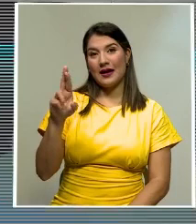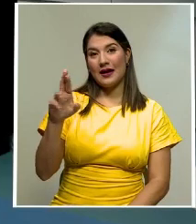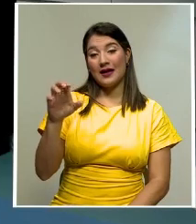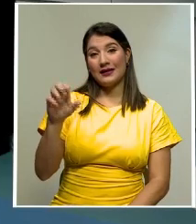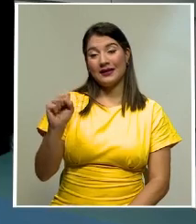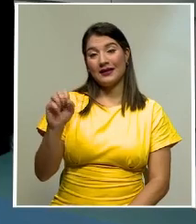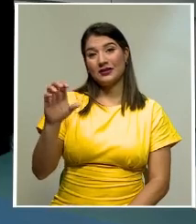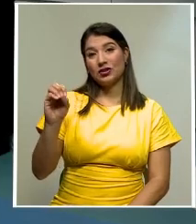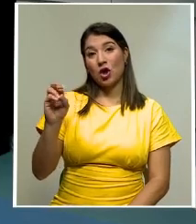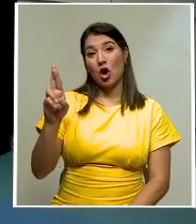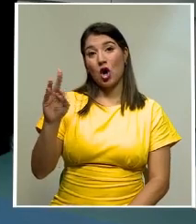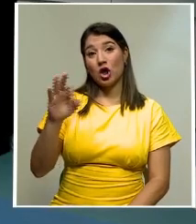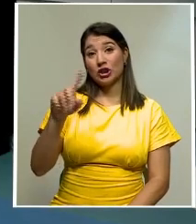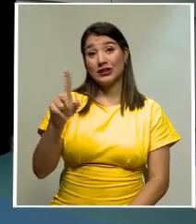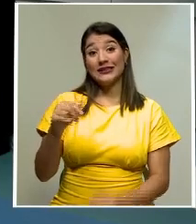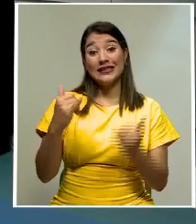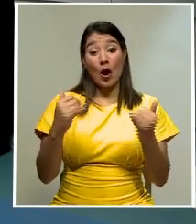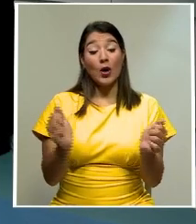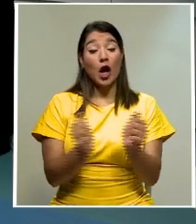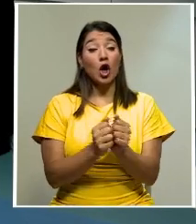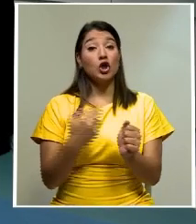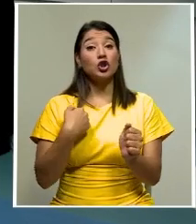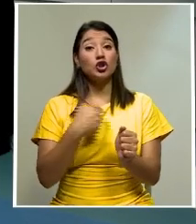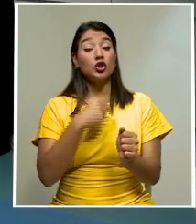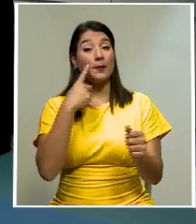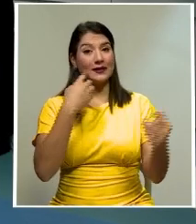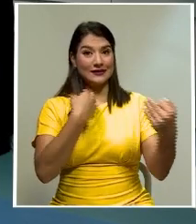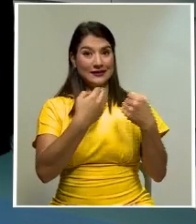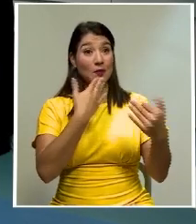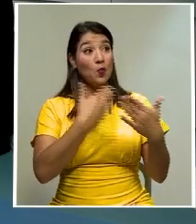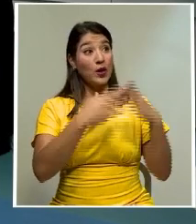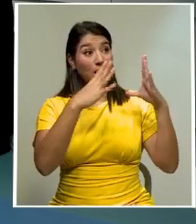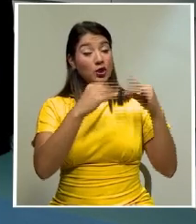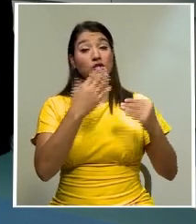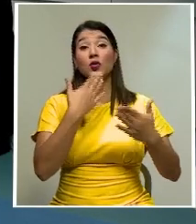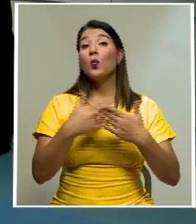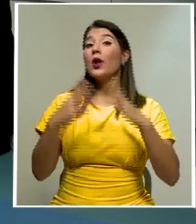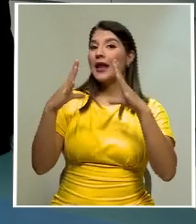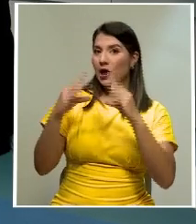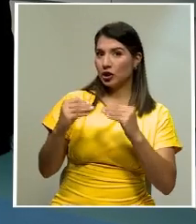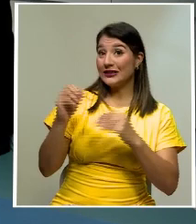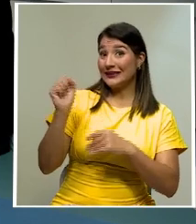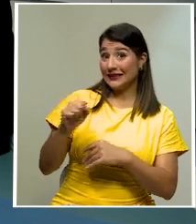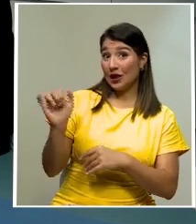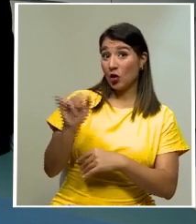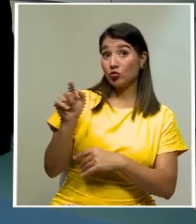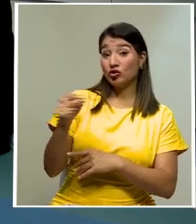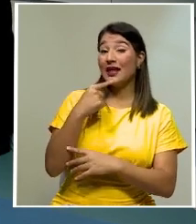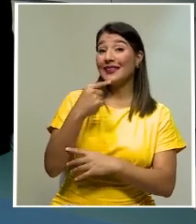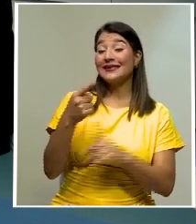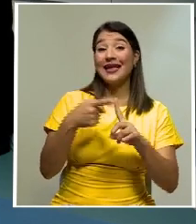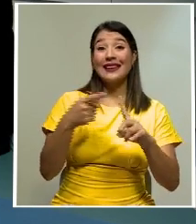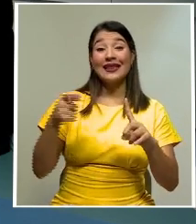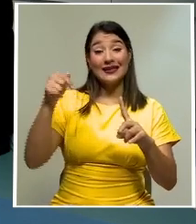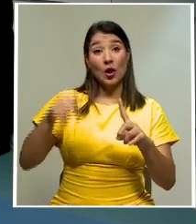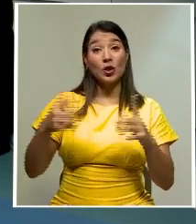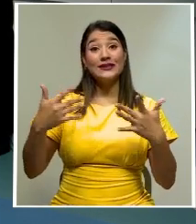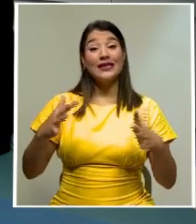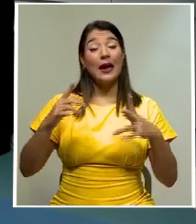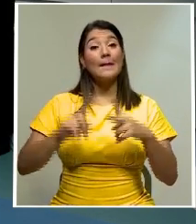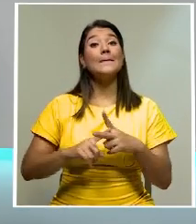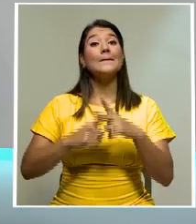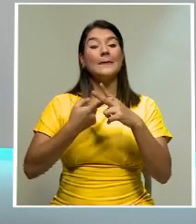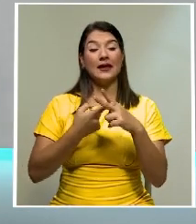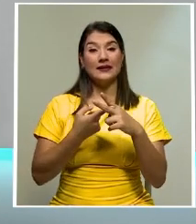Andrés, muy buenas noches. Buenas noches, Eisel, a usted y a todos los televidentes. Así es, tal y como usted lo acaba de indicar, a partir de hoy comienzan a